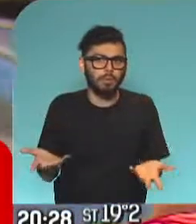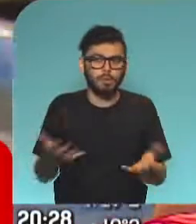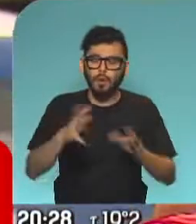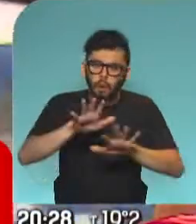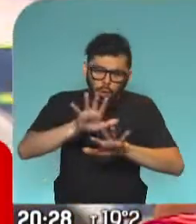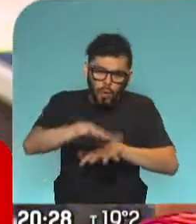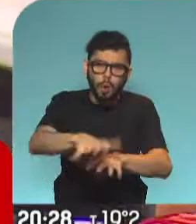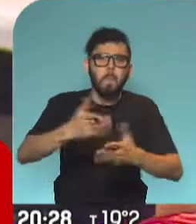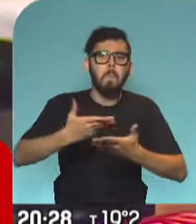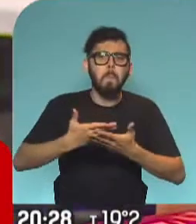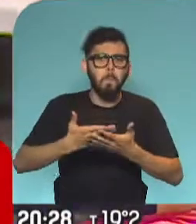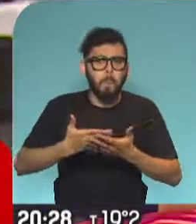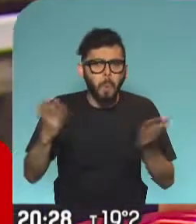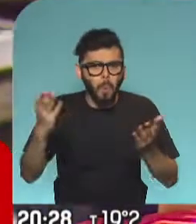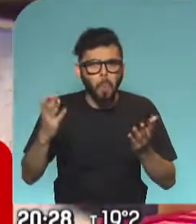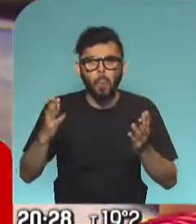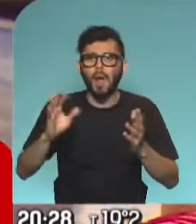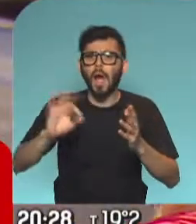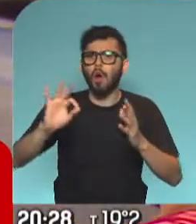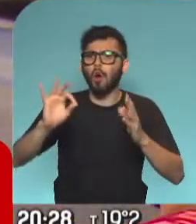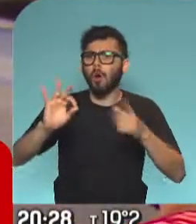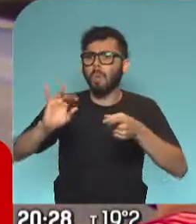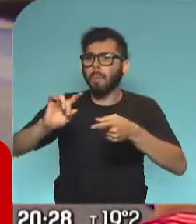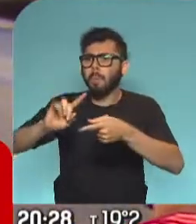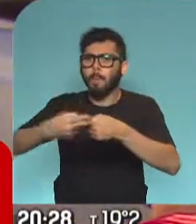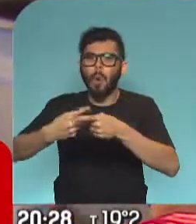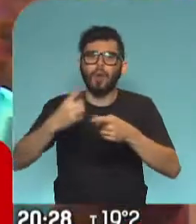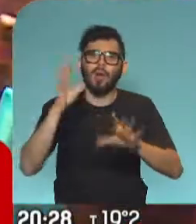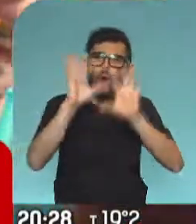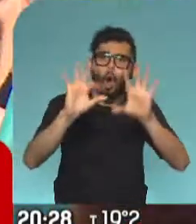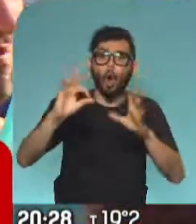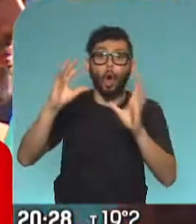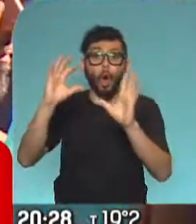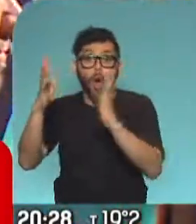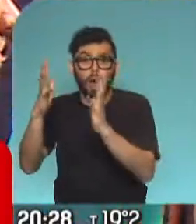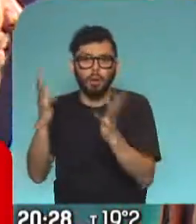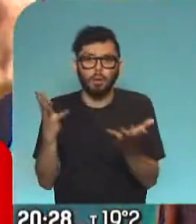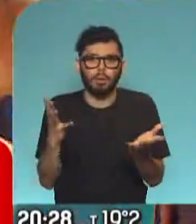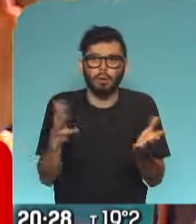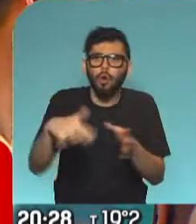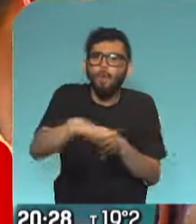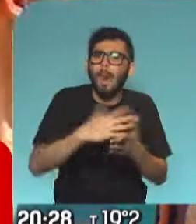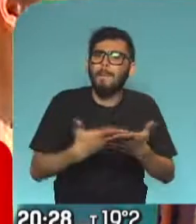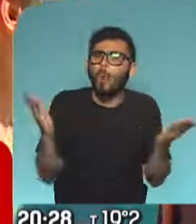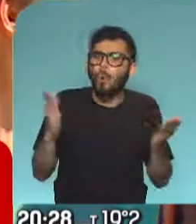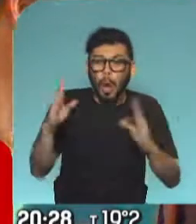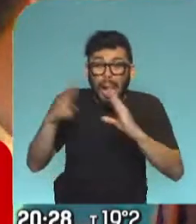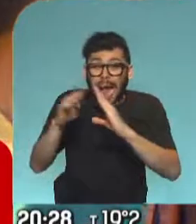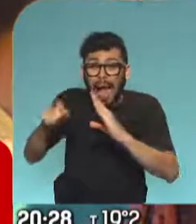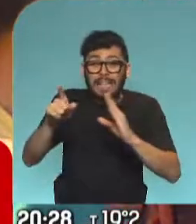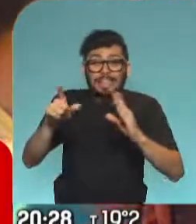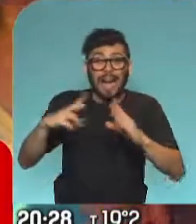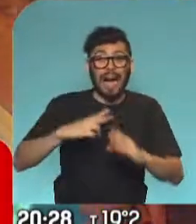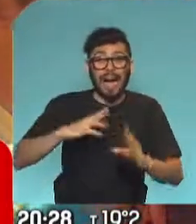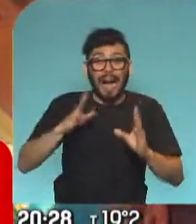movilizaciones para obligar y para las planificaciones políticas son los espacios públicos pero no son las casas de los funcionarios no existe eso lo que se